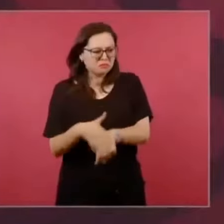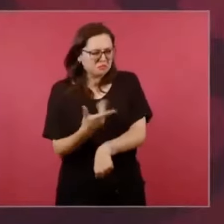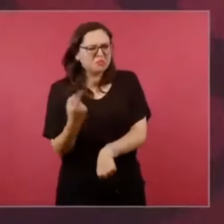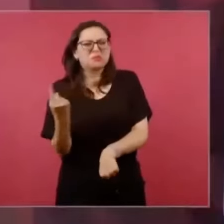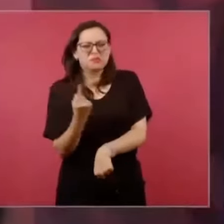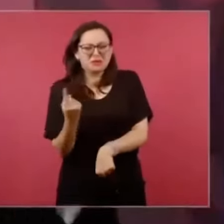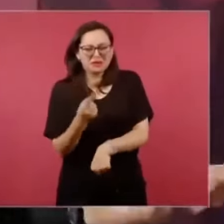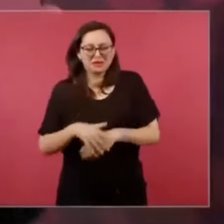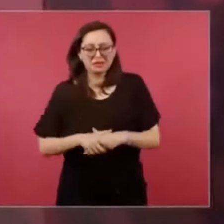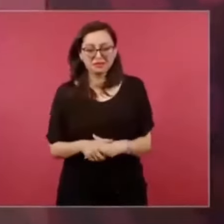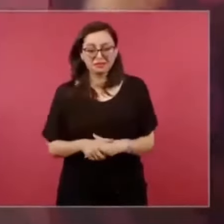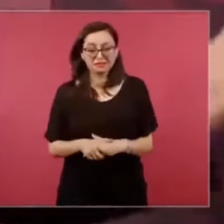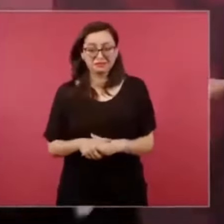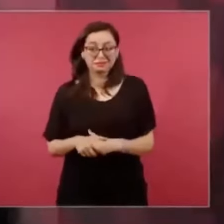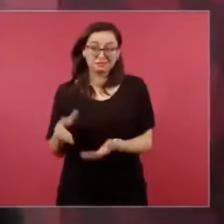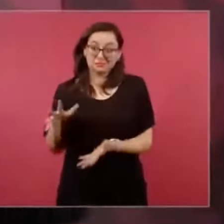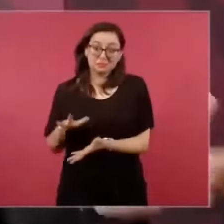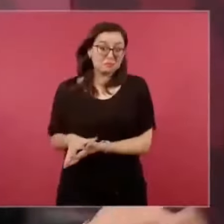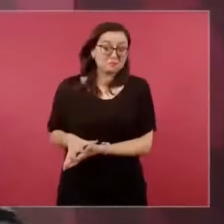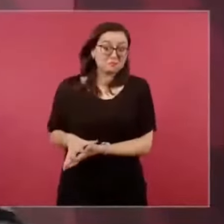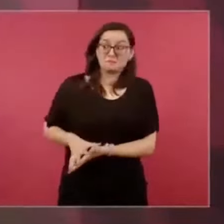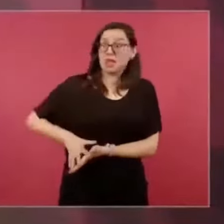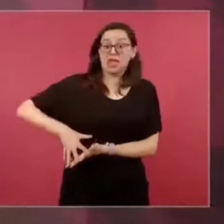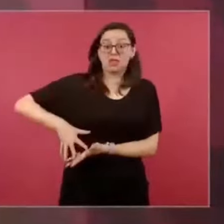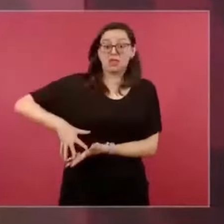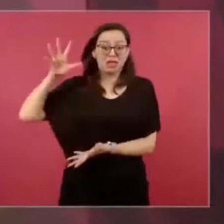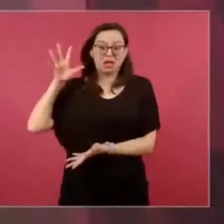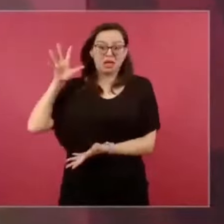a la inmensa mayoría de los mexicanos,